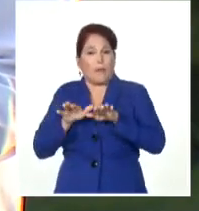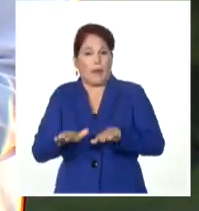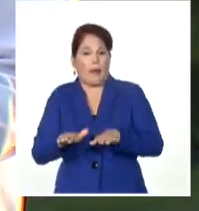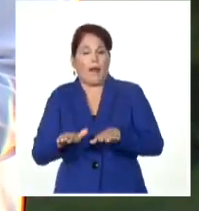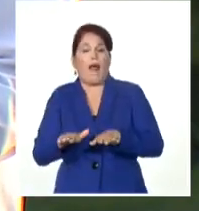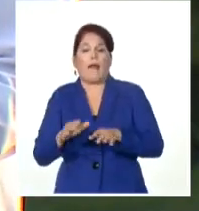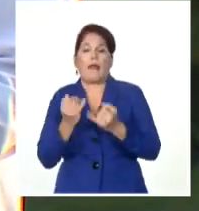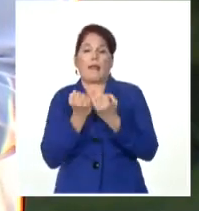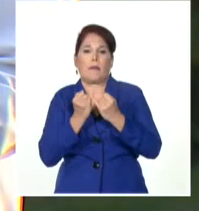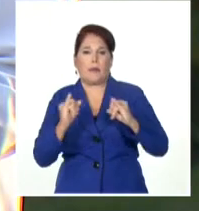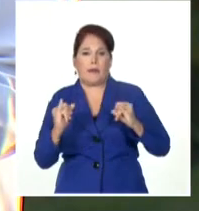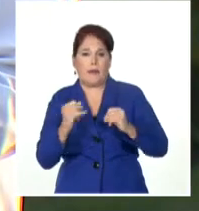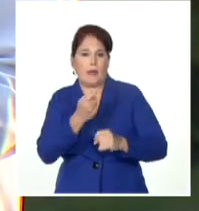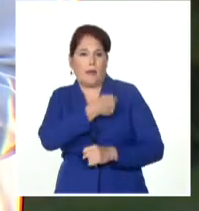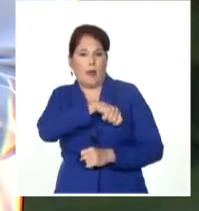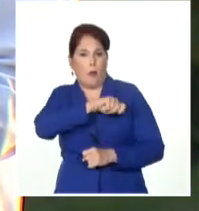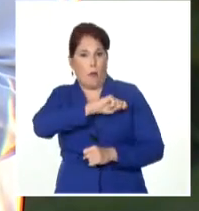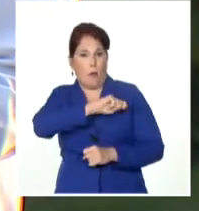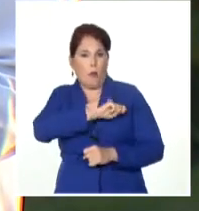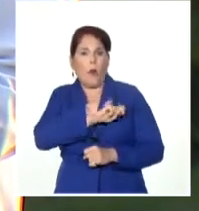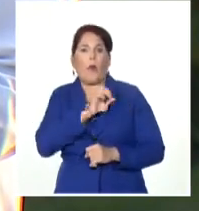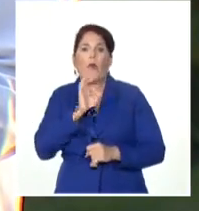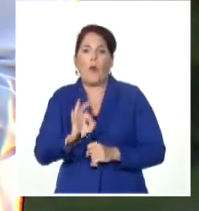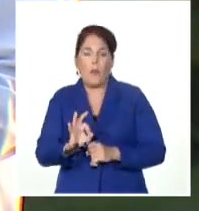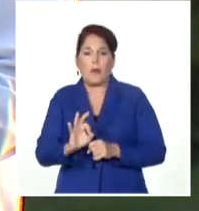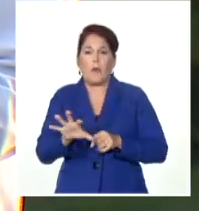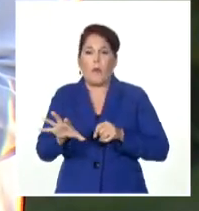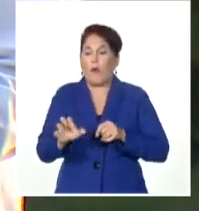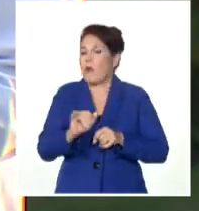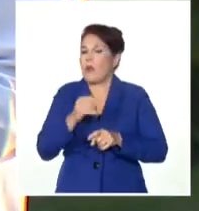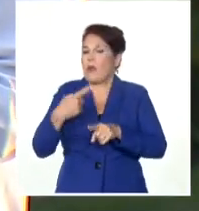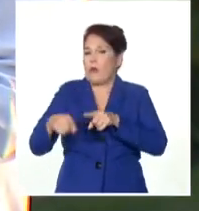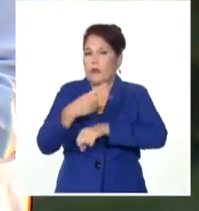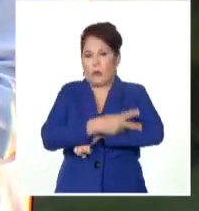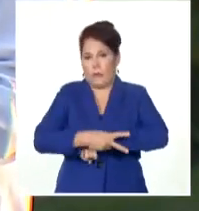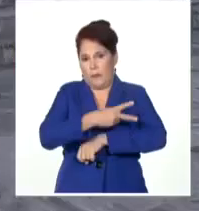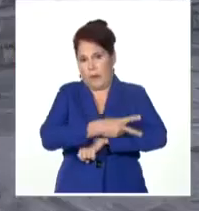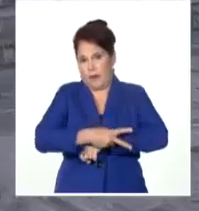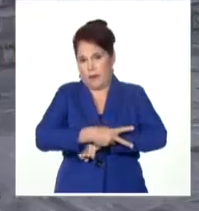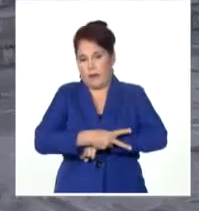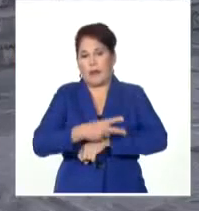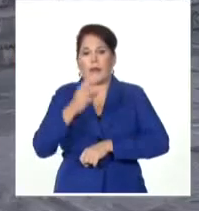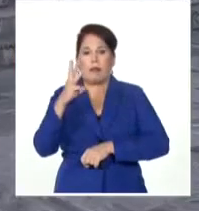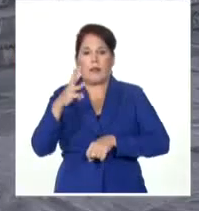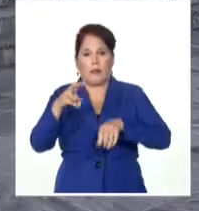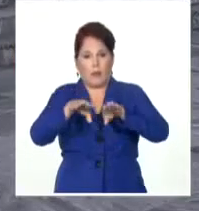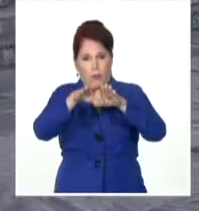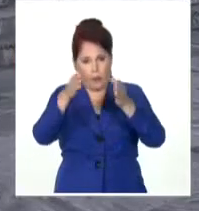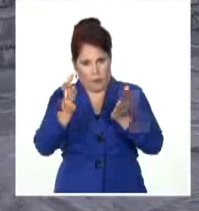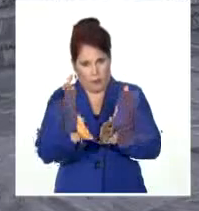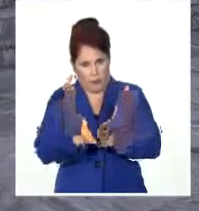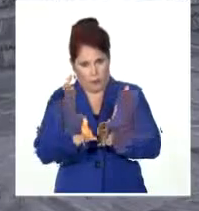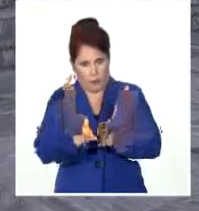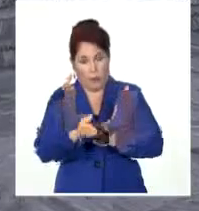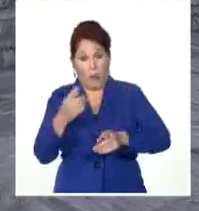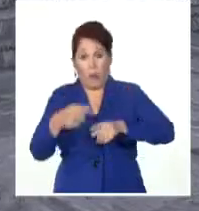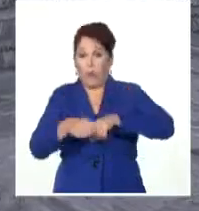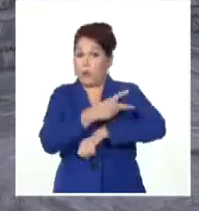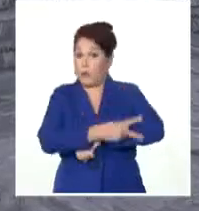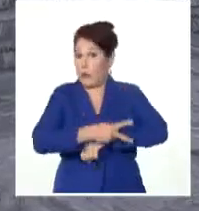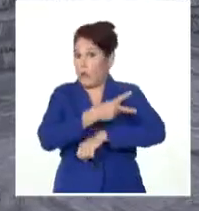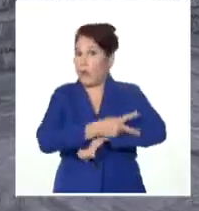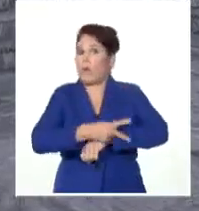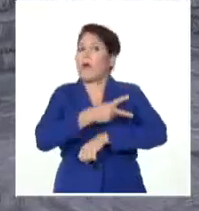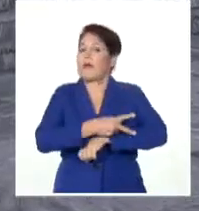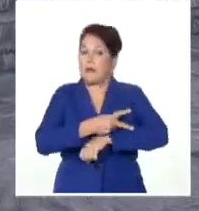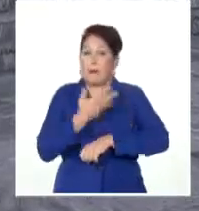movimiento independentista en la retaguardia de colonias y neocolonias del tercer mundo. Que países